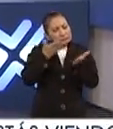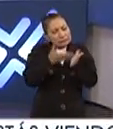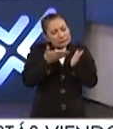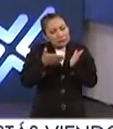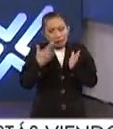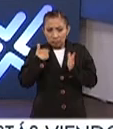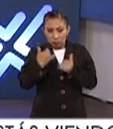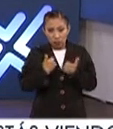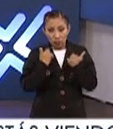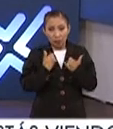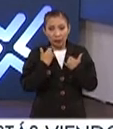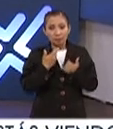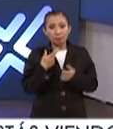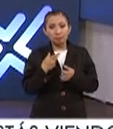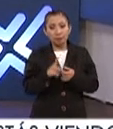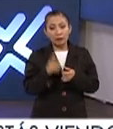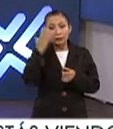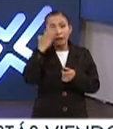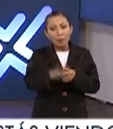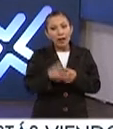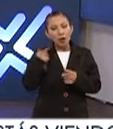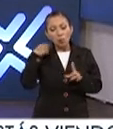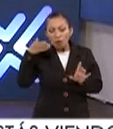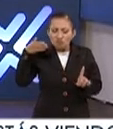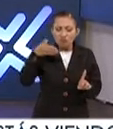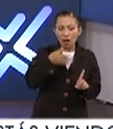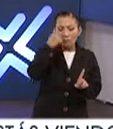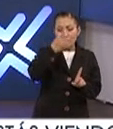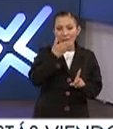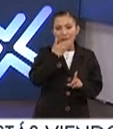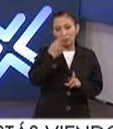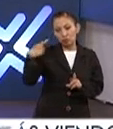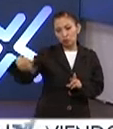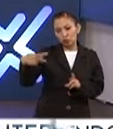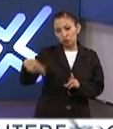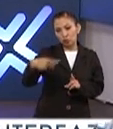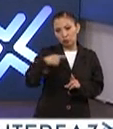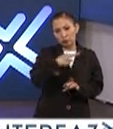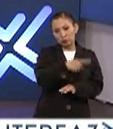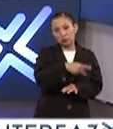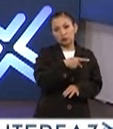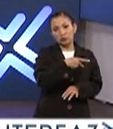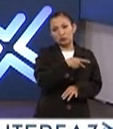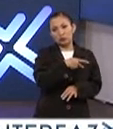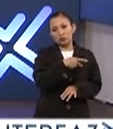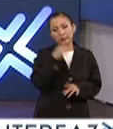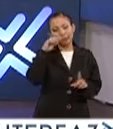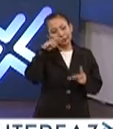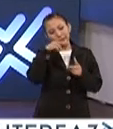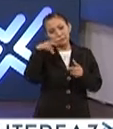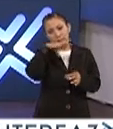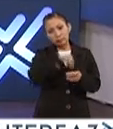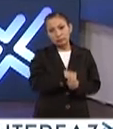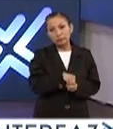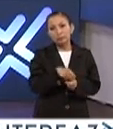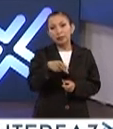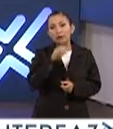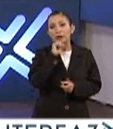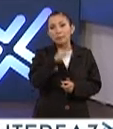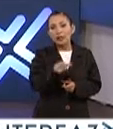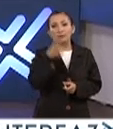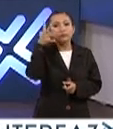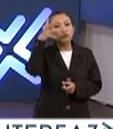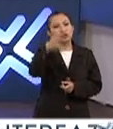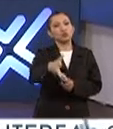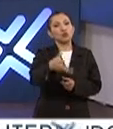Obviamente tienes una edad muy joven, pero saberlo canalizar para bien tuyo, obviamente de tu perspectiva integral, pero también para un